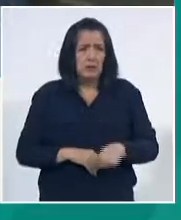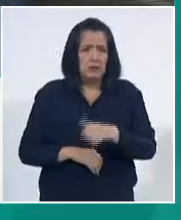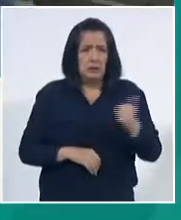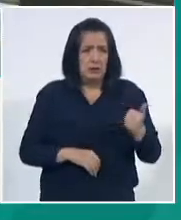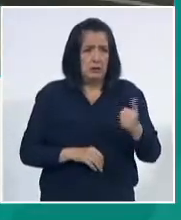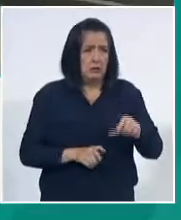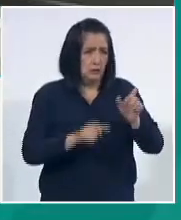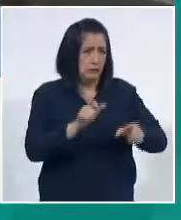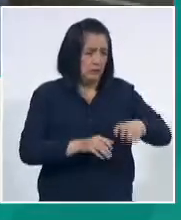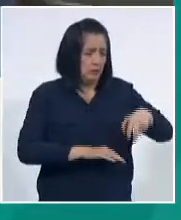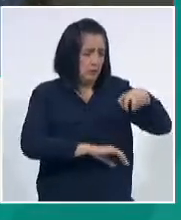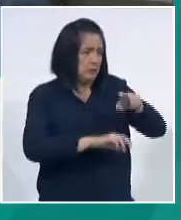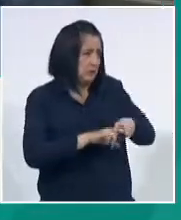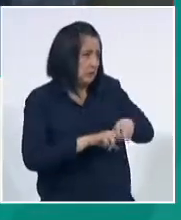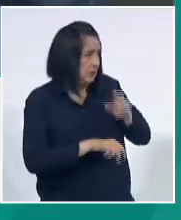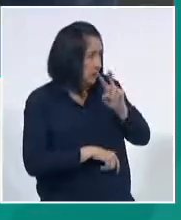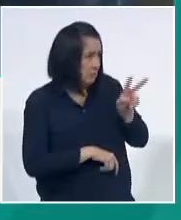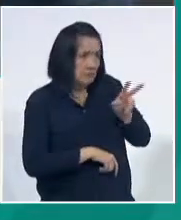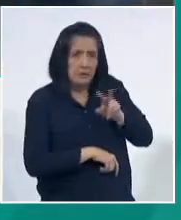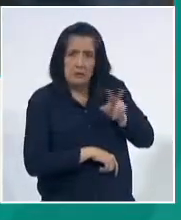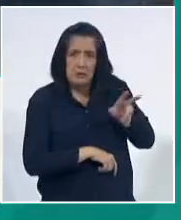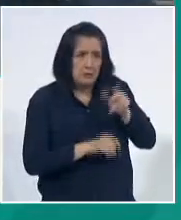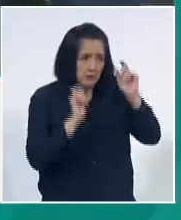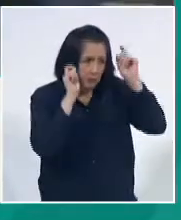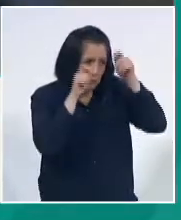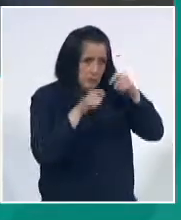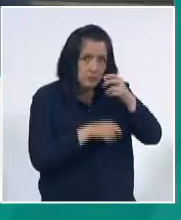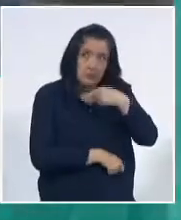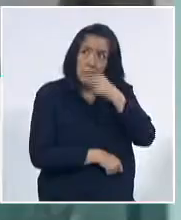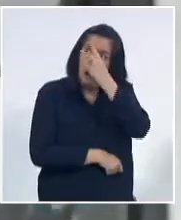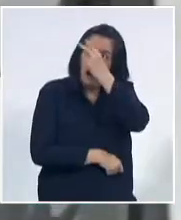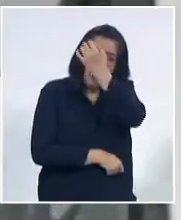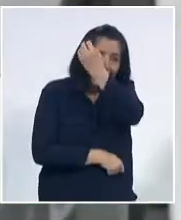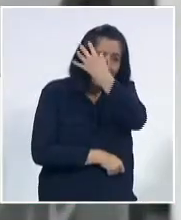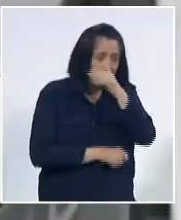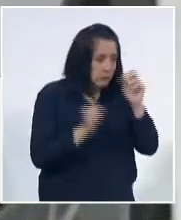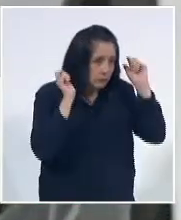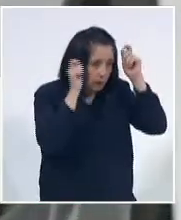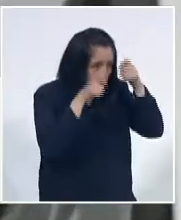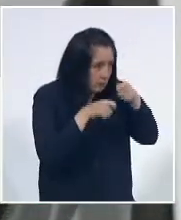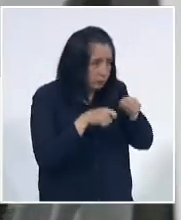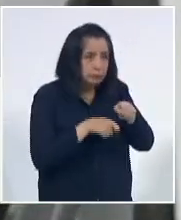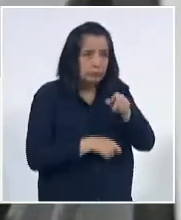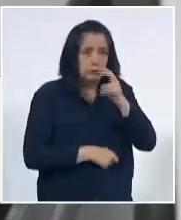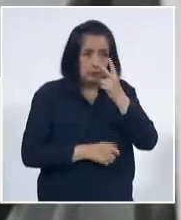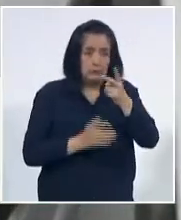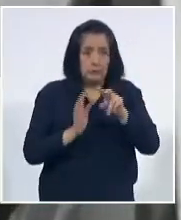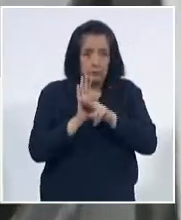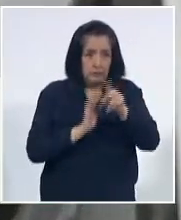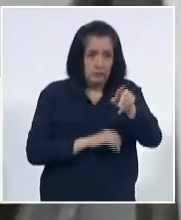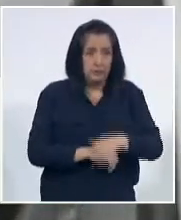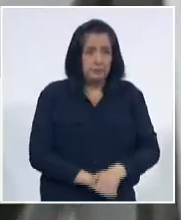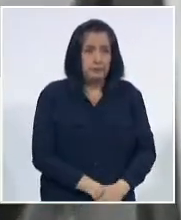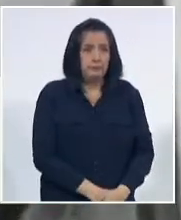campana. Estaba acá mirando con la capucha porque sabían que había cámaras. Ya. Estamos viendo adentro. Las imágenes, Victoria, también. A ver,